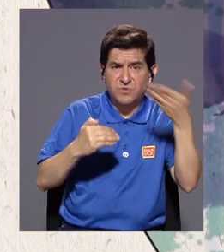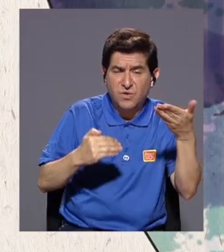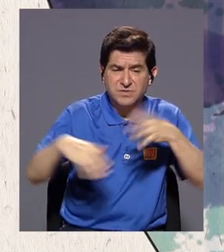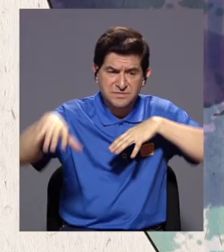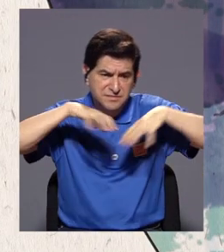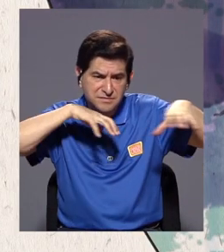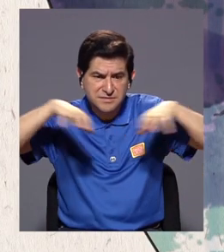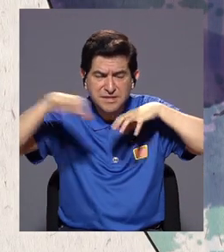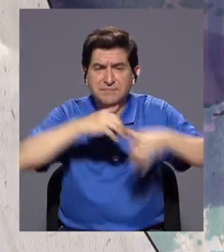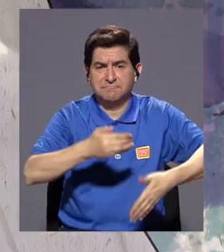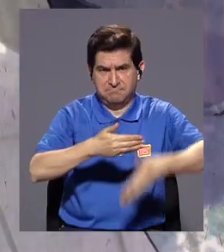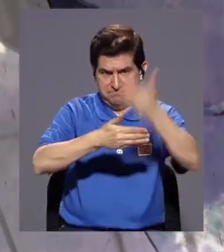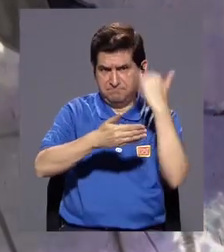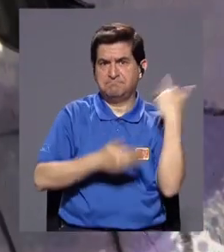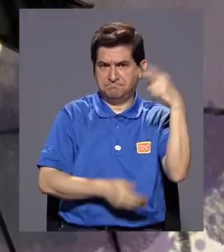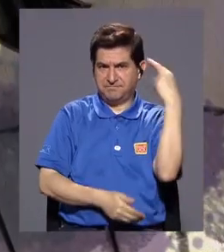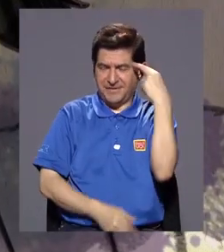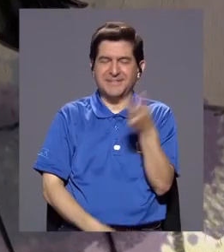tenían humor.